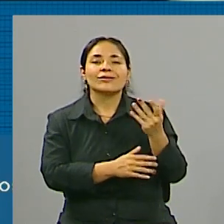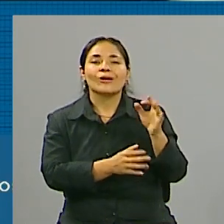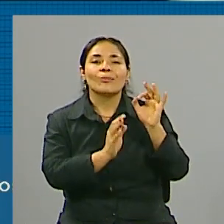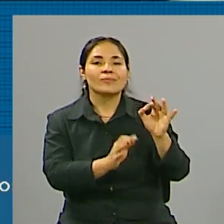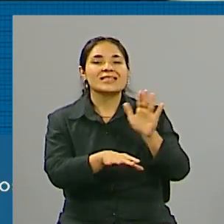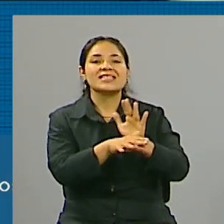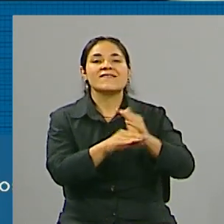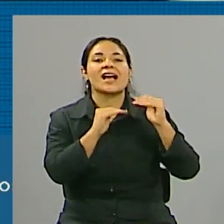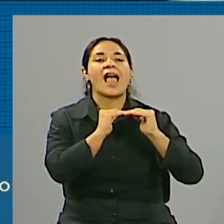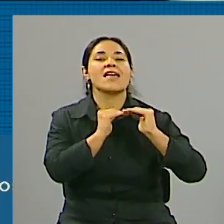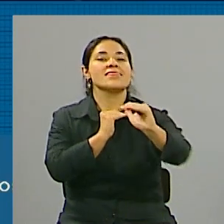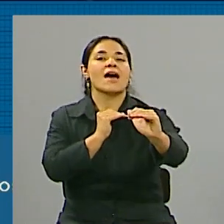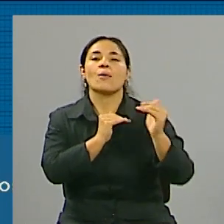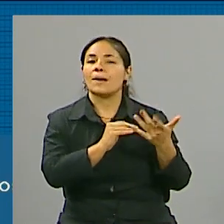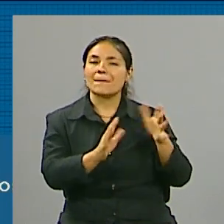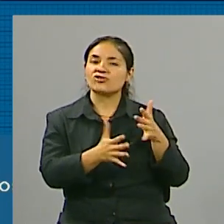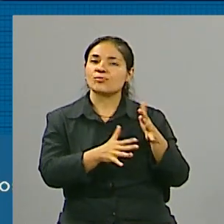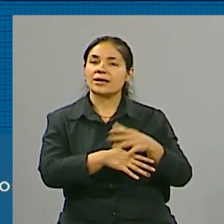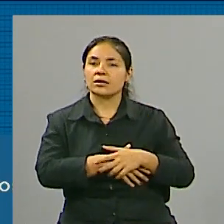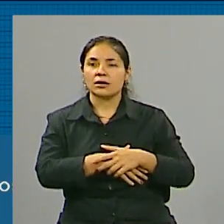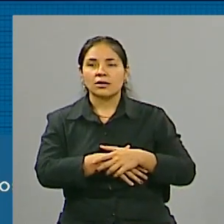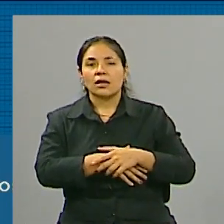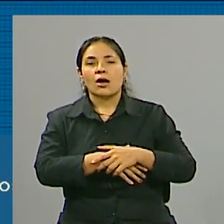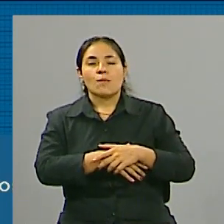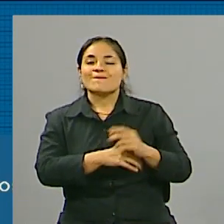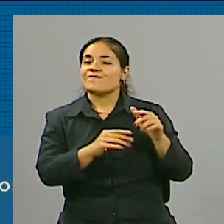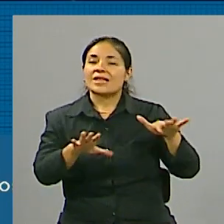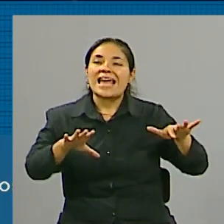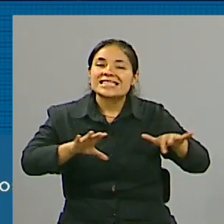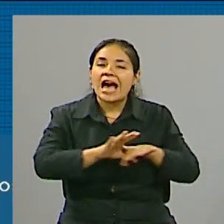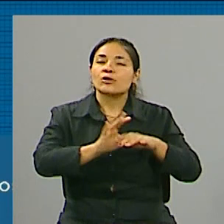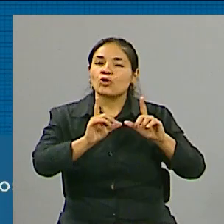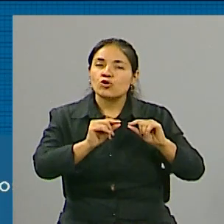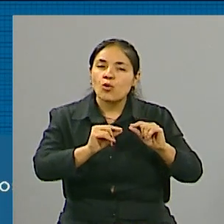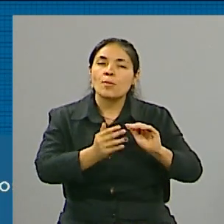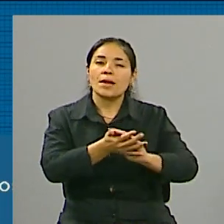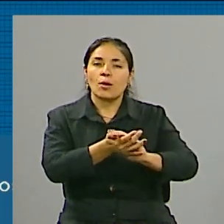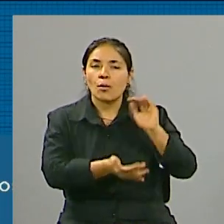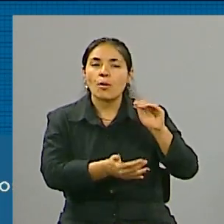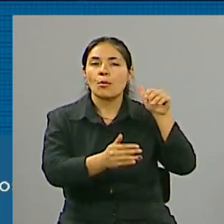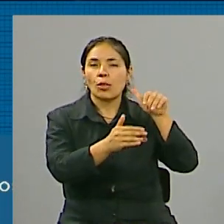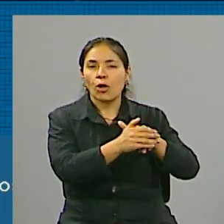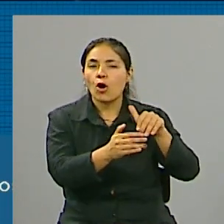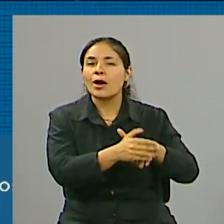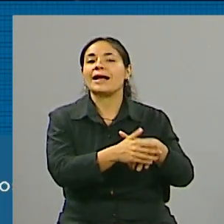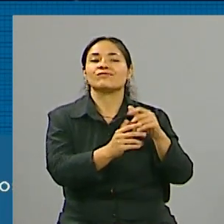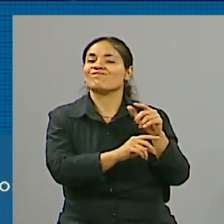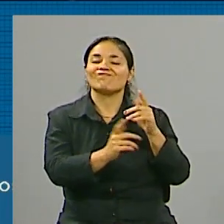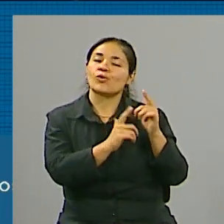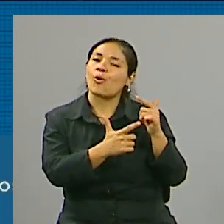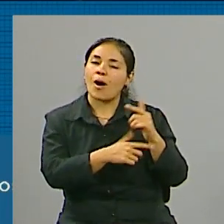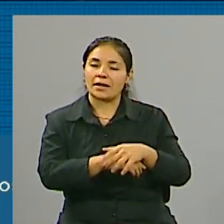estabilidad? No sé si hay un monto exacto, ¿no?, que Argentina debería alcanzar, pero sin duda